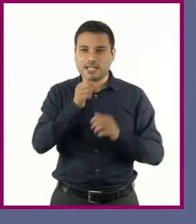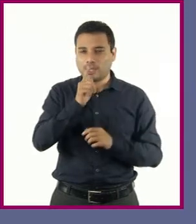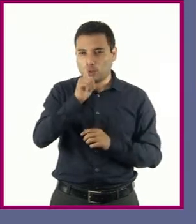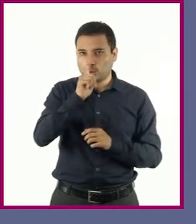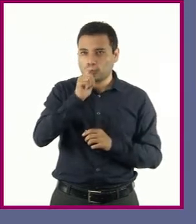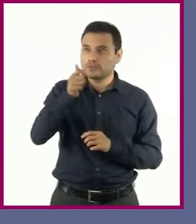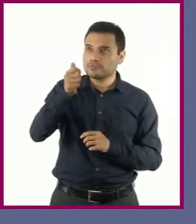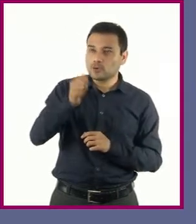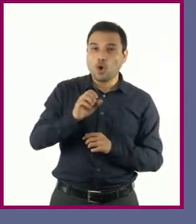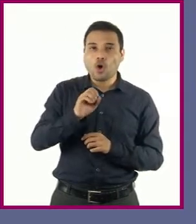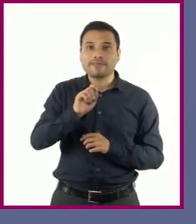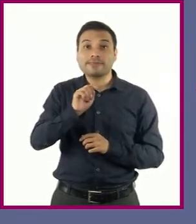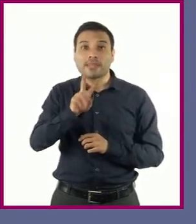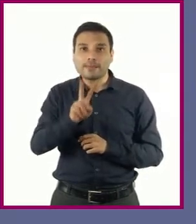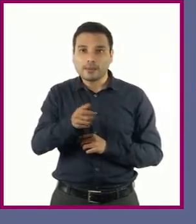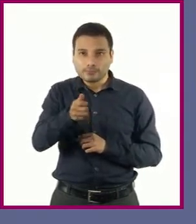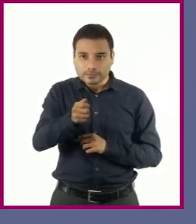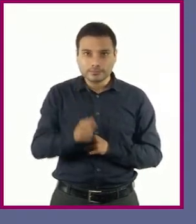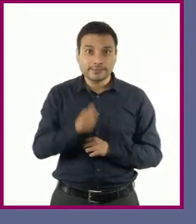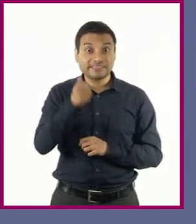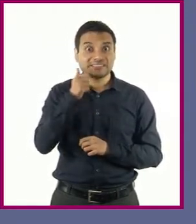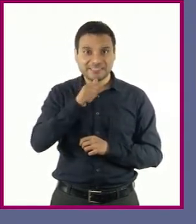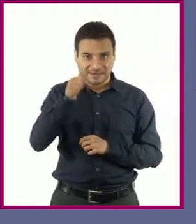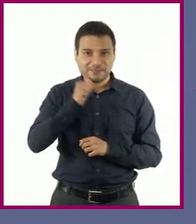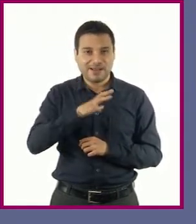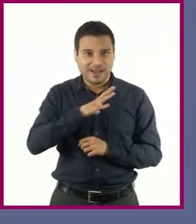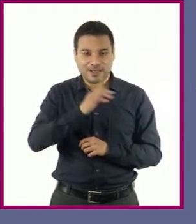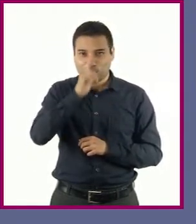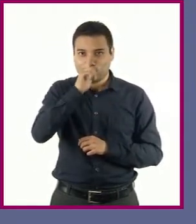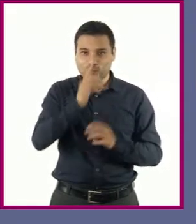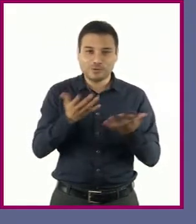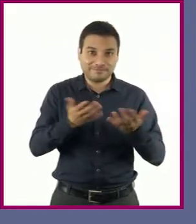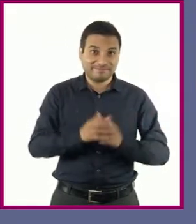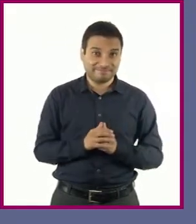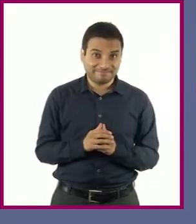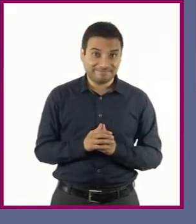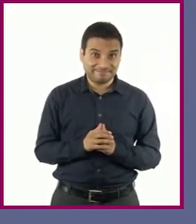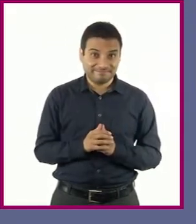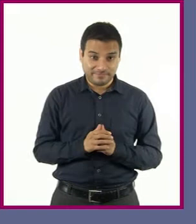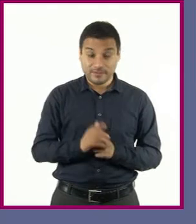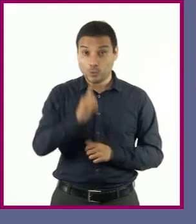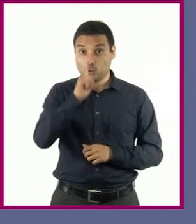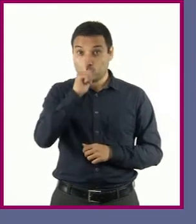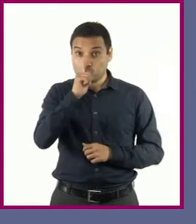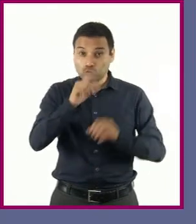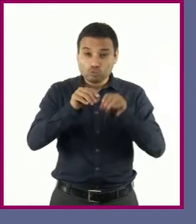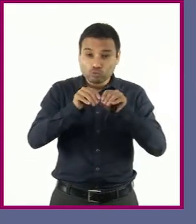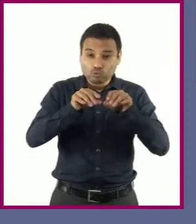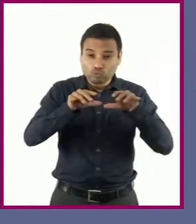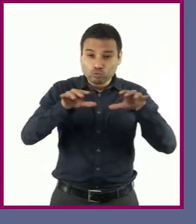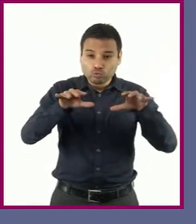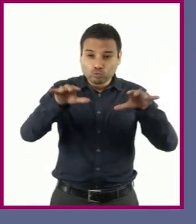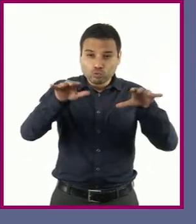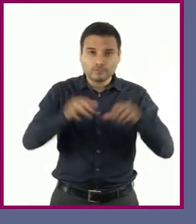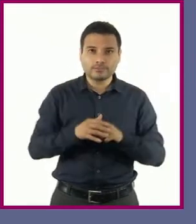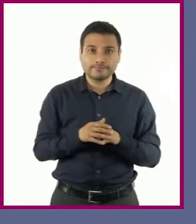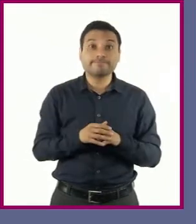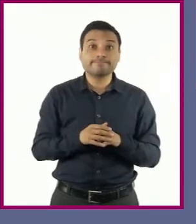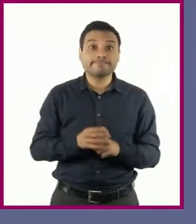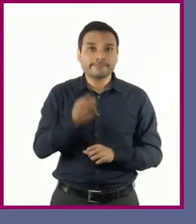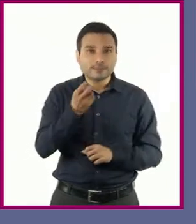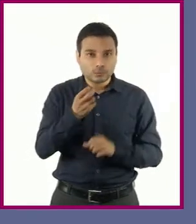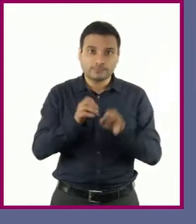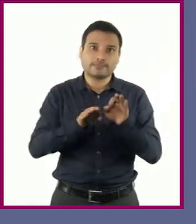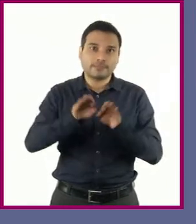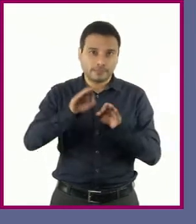la televisión, la energía eléctrica siempre esté disponible. El suministro eléctrico para satisfacer la demanda eléctrica en cada momento es una labor